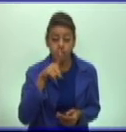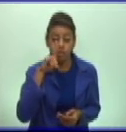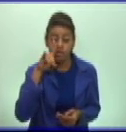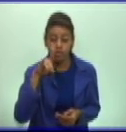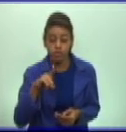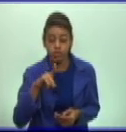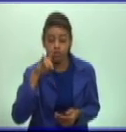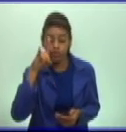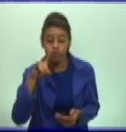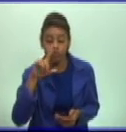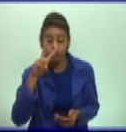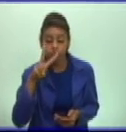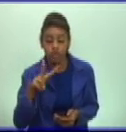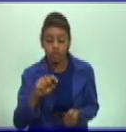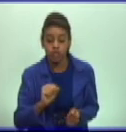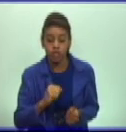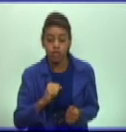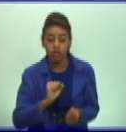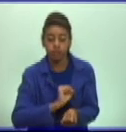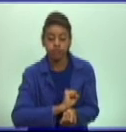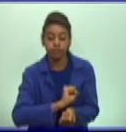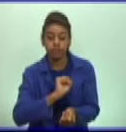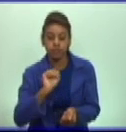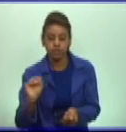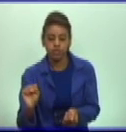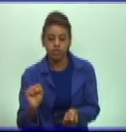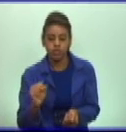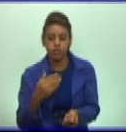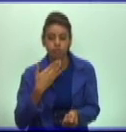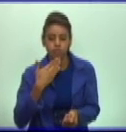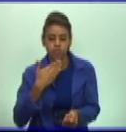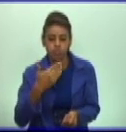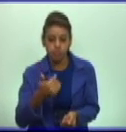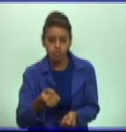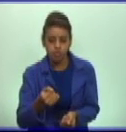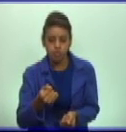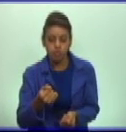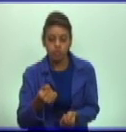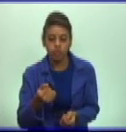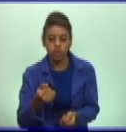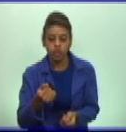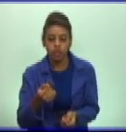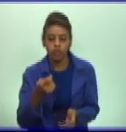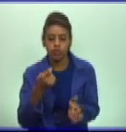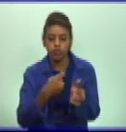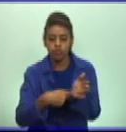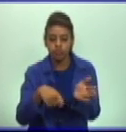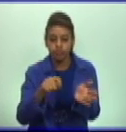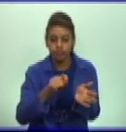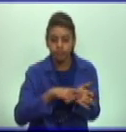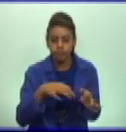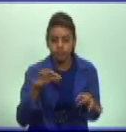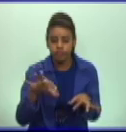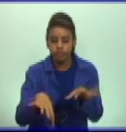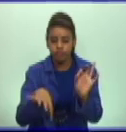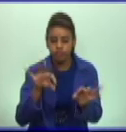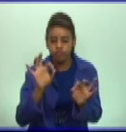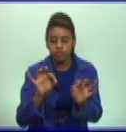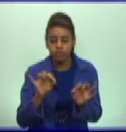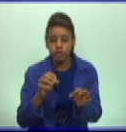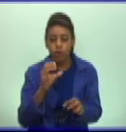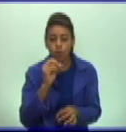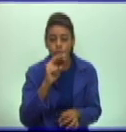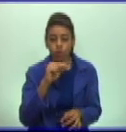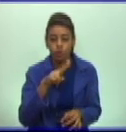1992, ha logrado resultados ascendentes en las votaciones en la ONU con respecto a